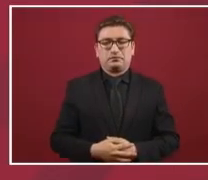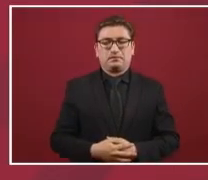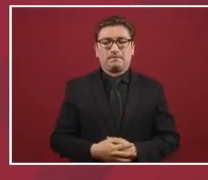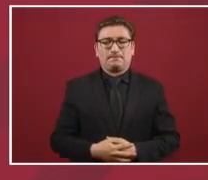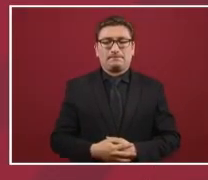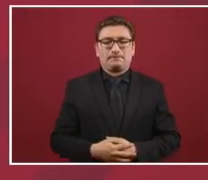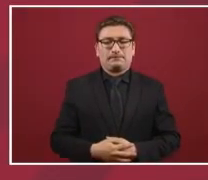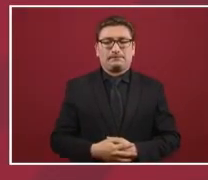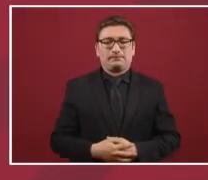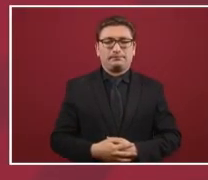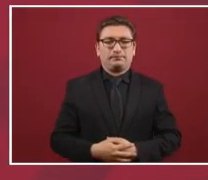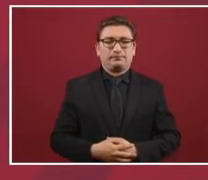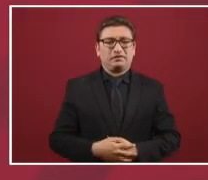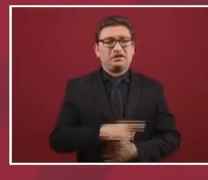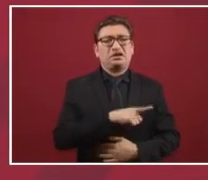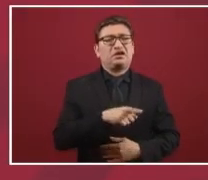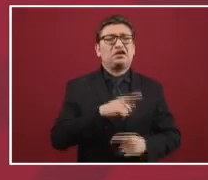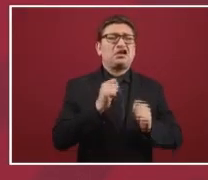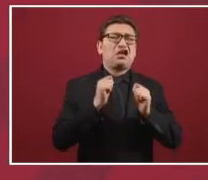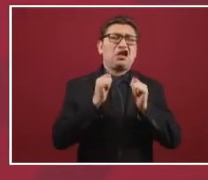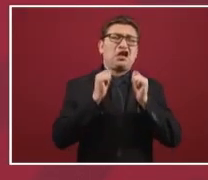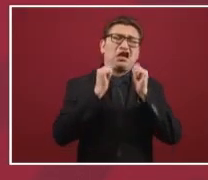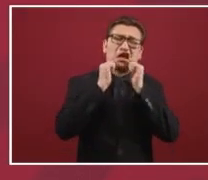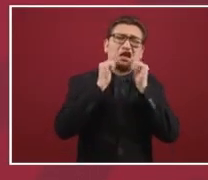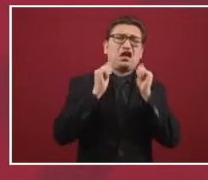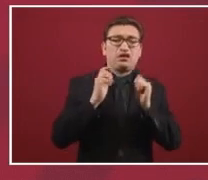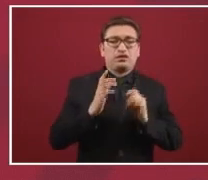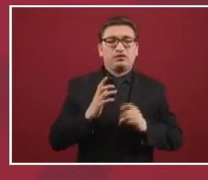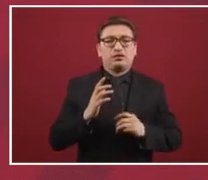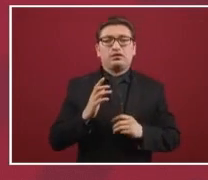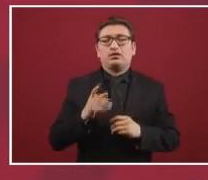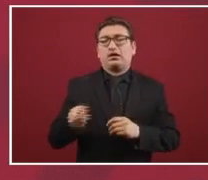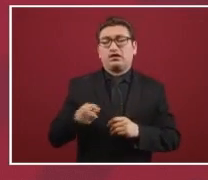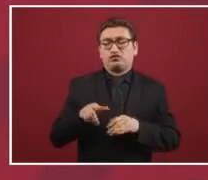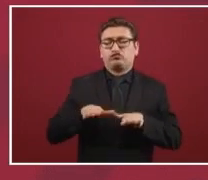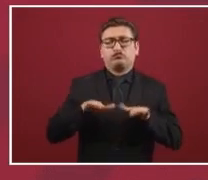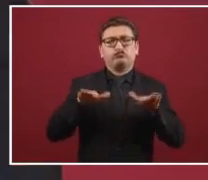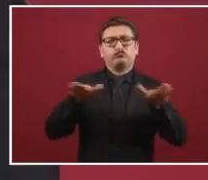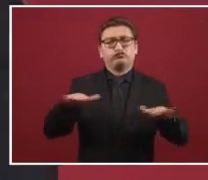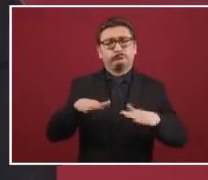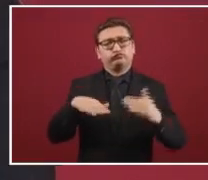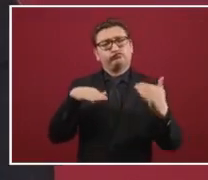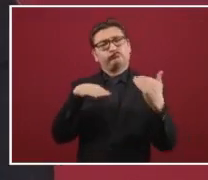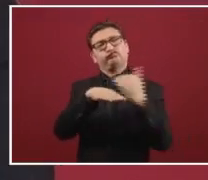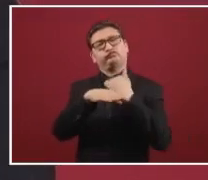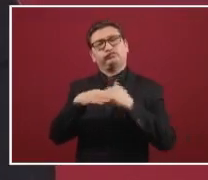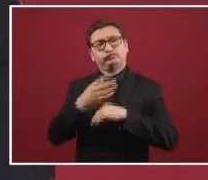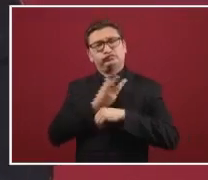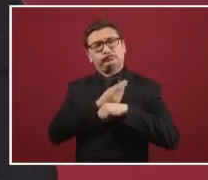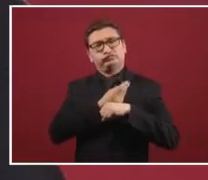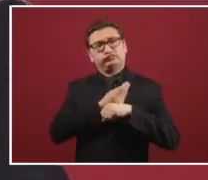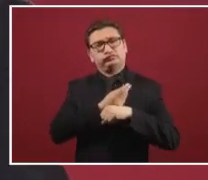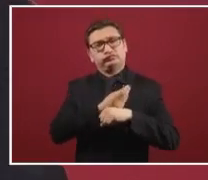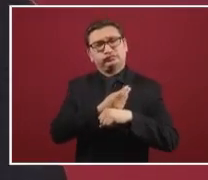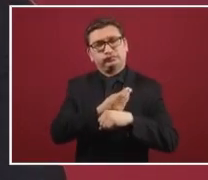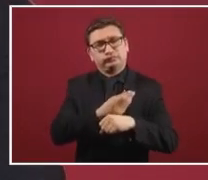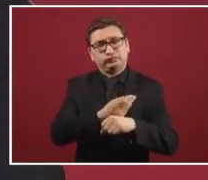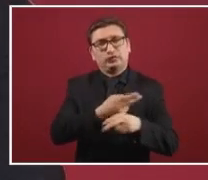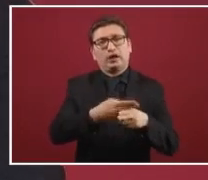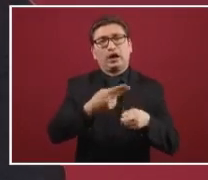importa de que iban a estar las pistas hasta finales del